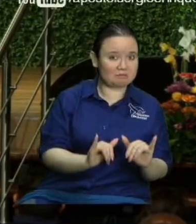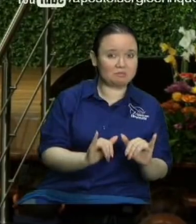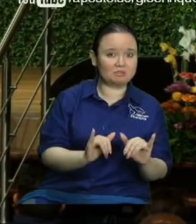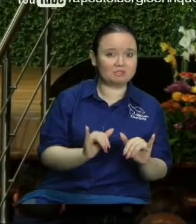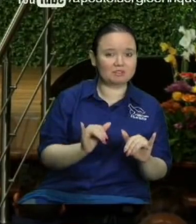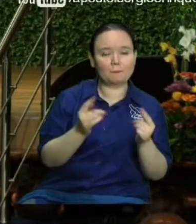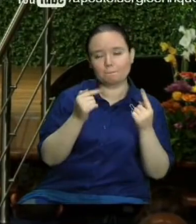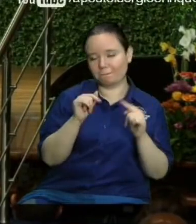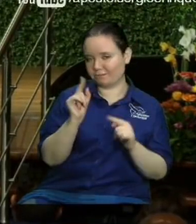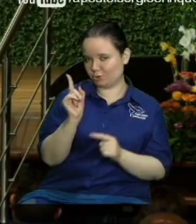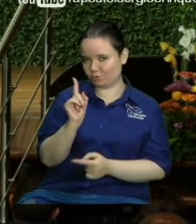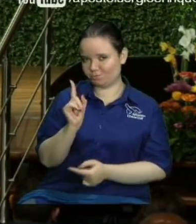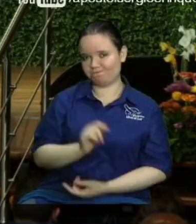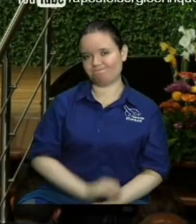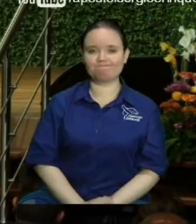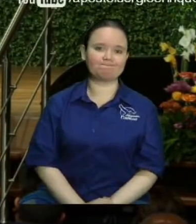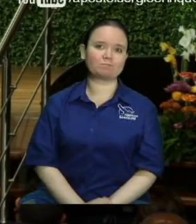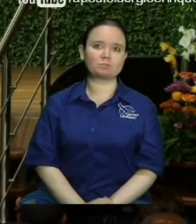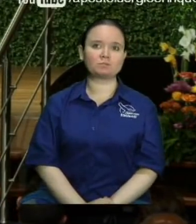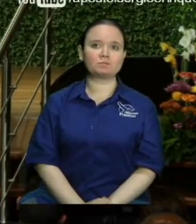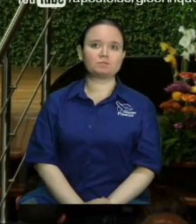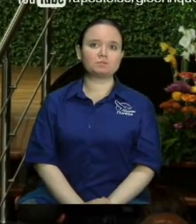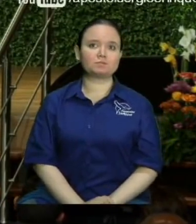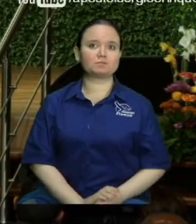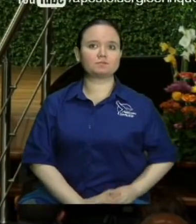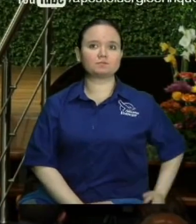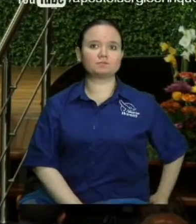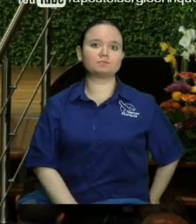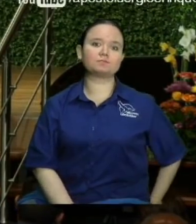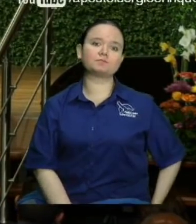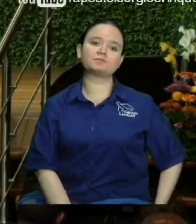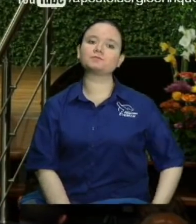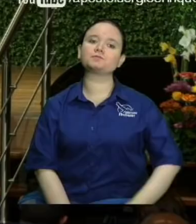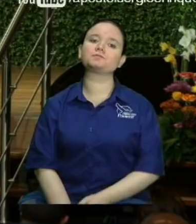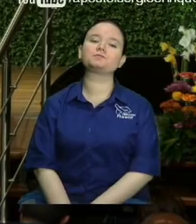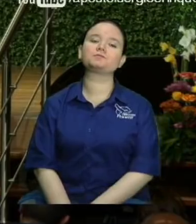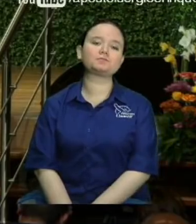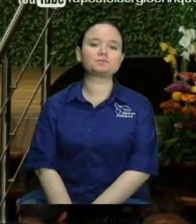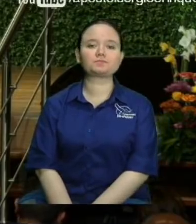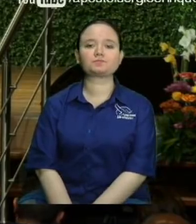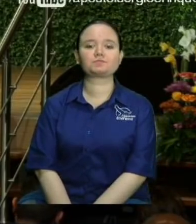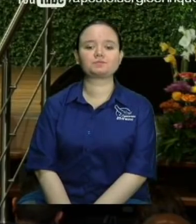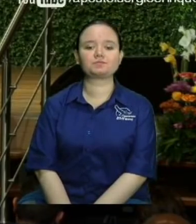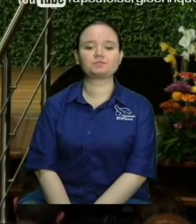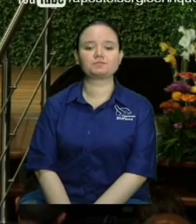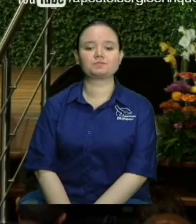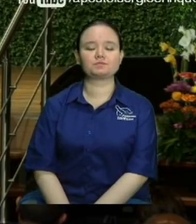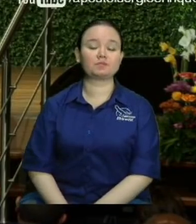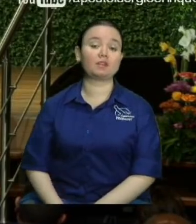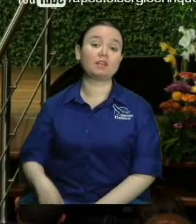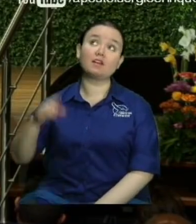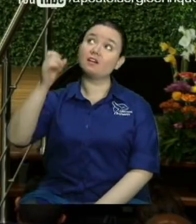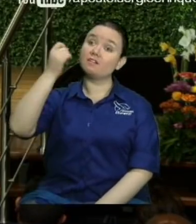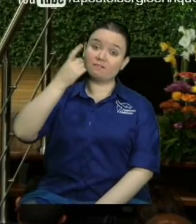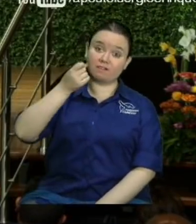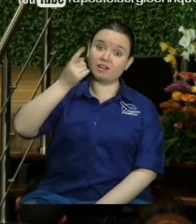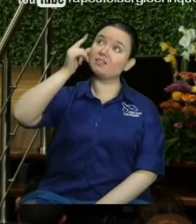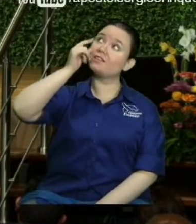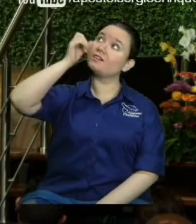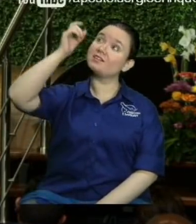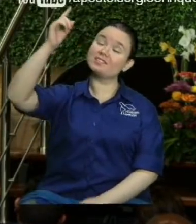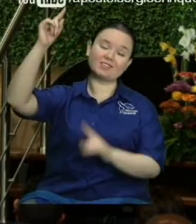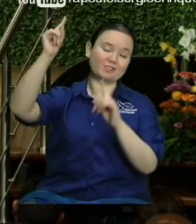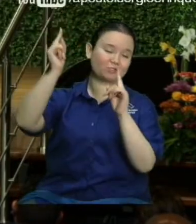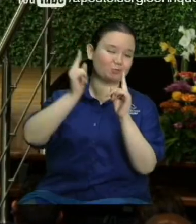Y entonces Pablo les dice, no, todavía falta, El Señor no ha venido todavía, faltando. No